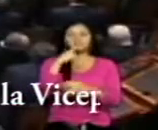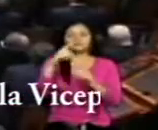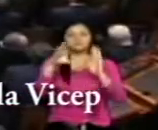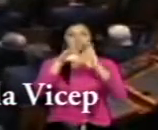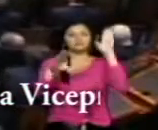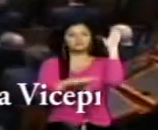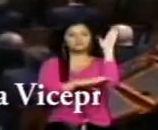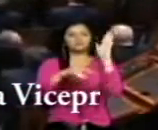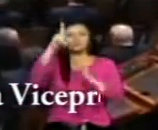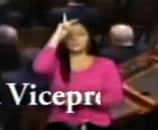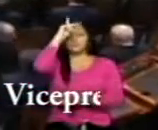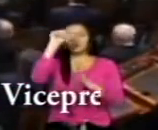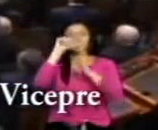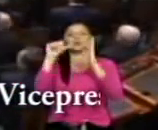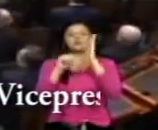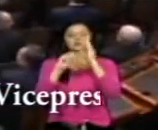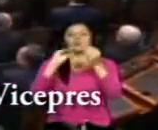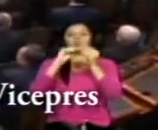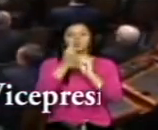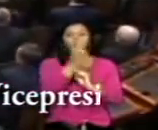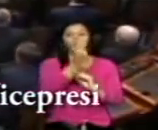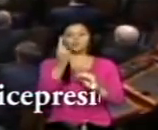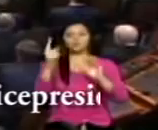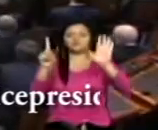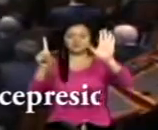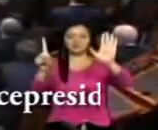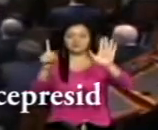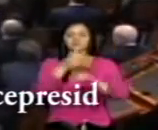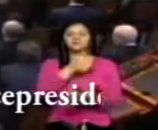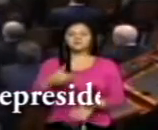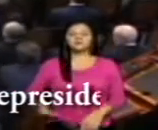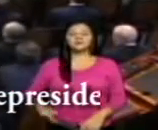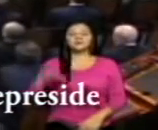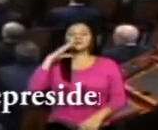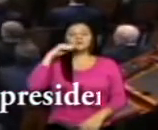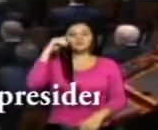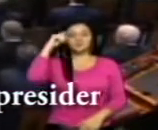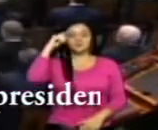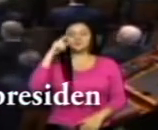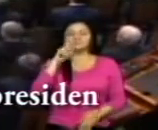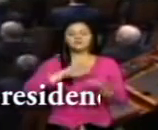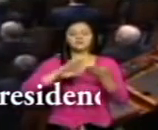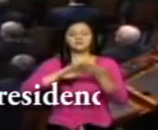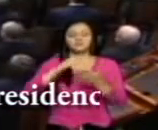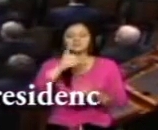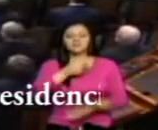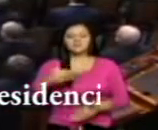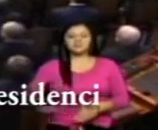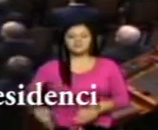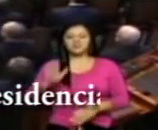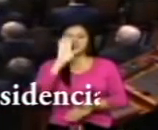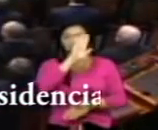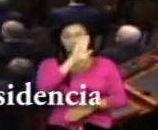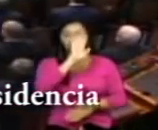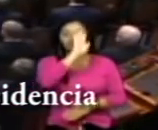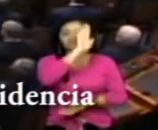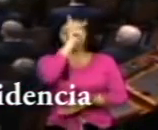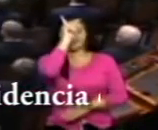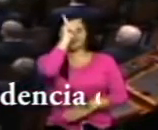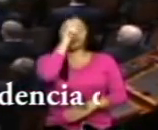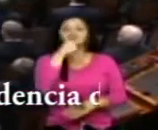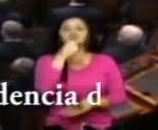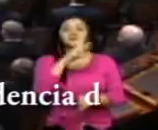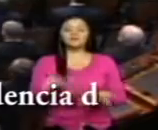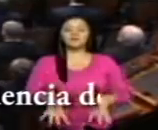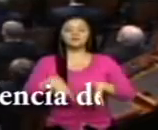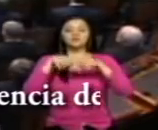Perú, artículo 116. El presidente de la República presta juramento de ley y asume el cargo ante el Congreso el 28 de